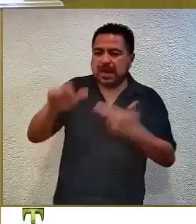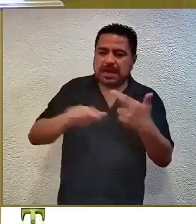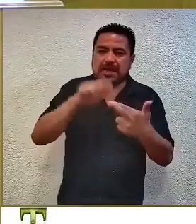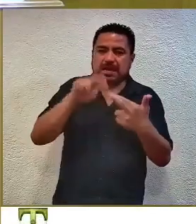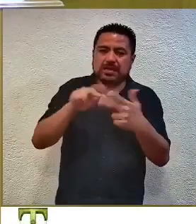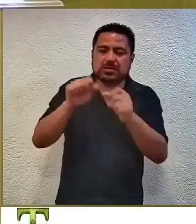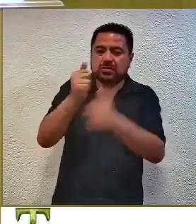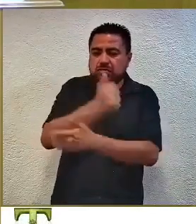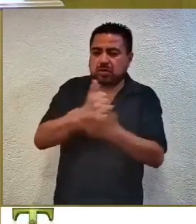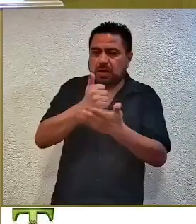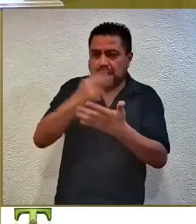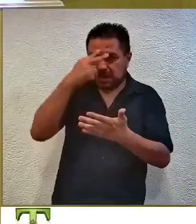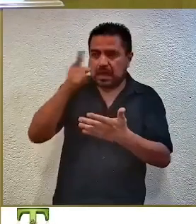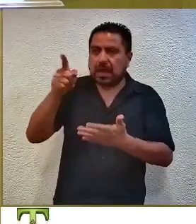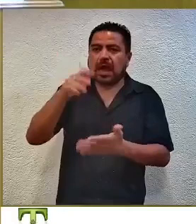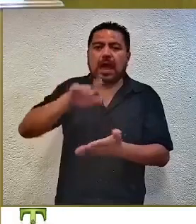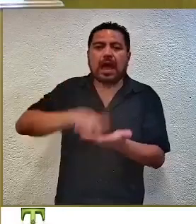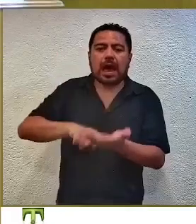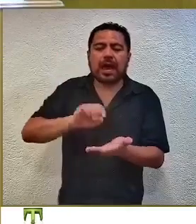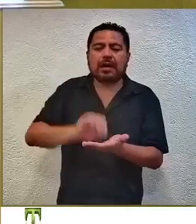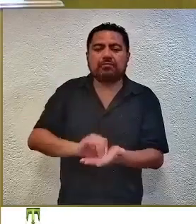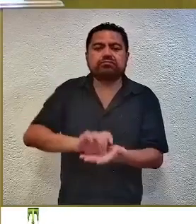por guardar relación con el expediente